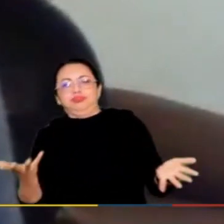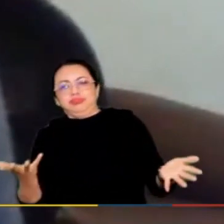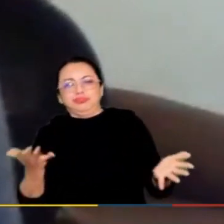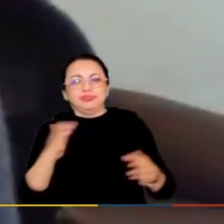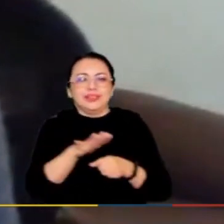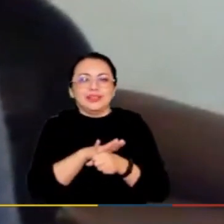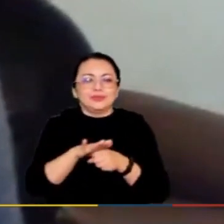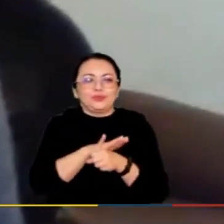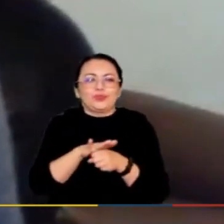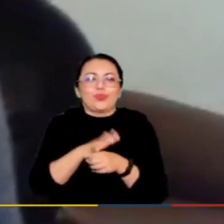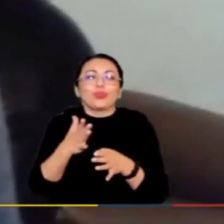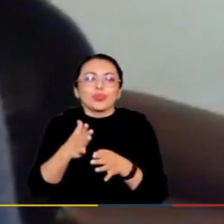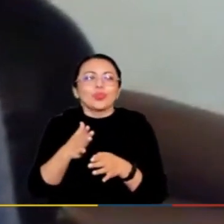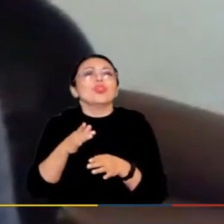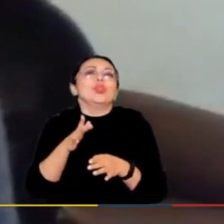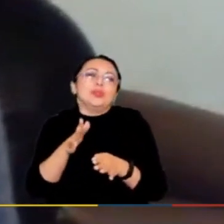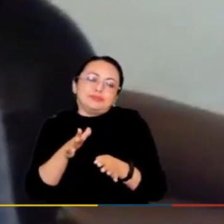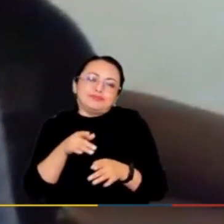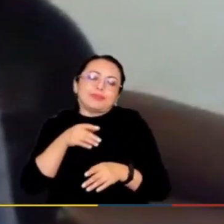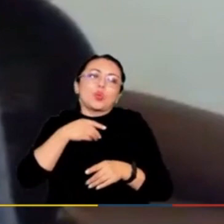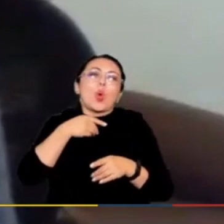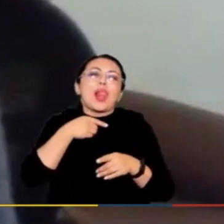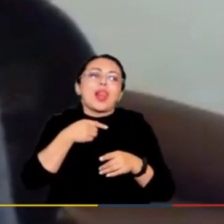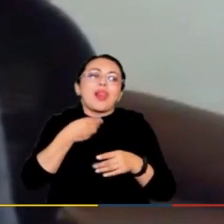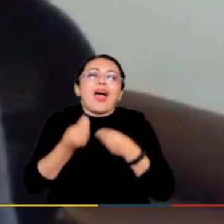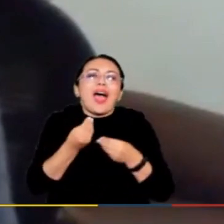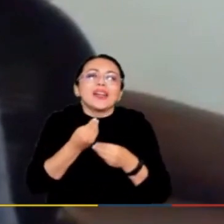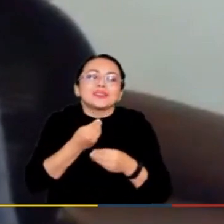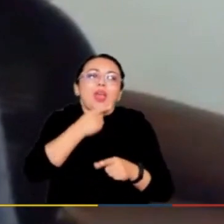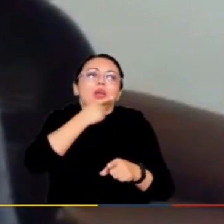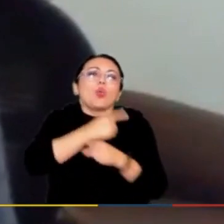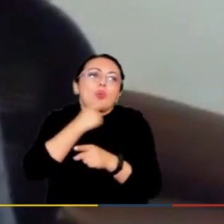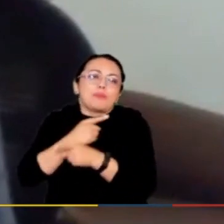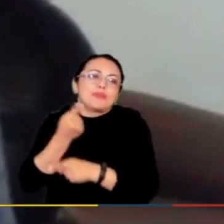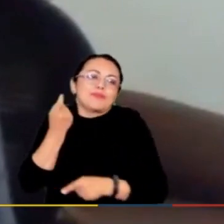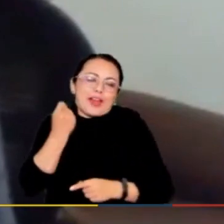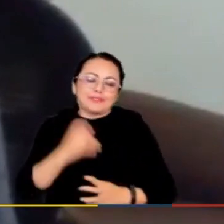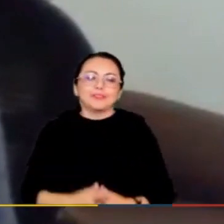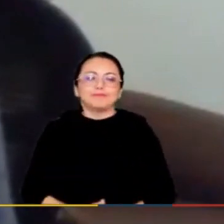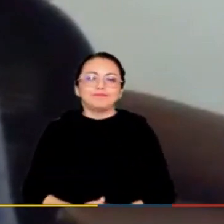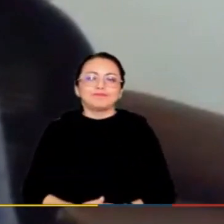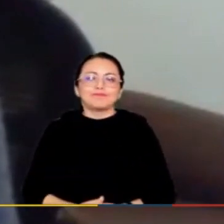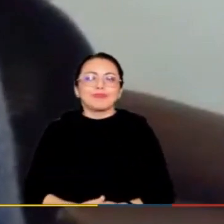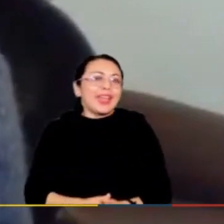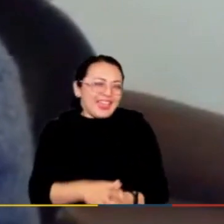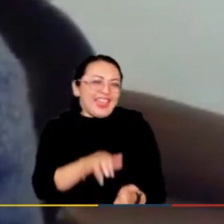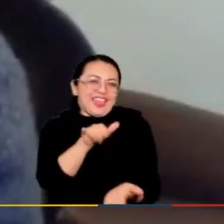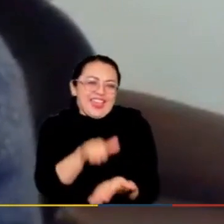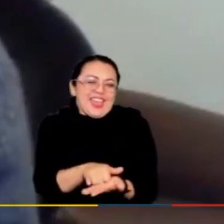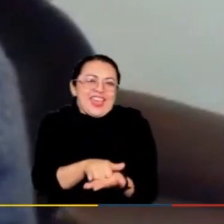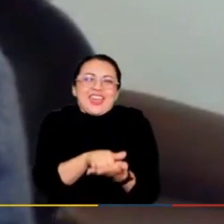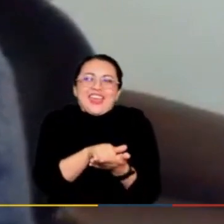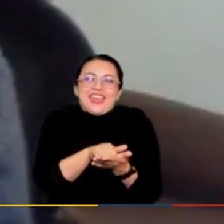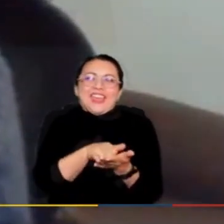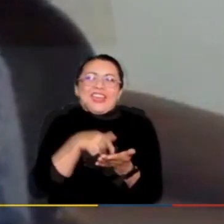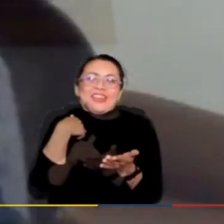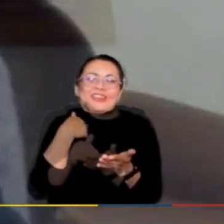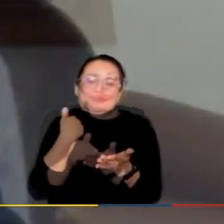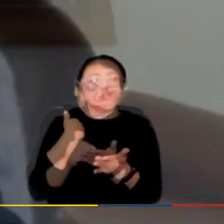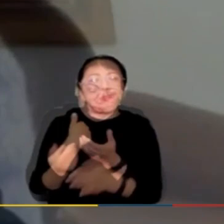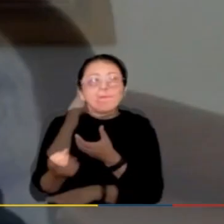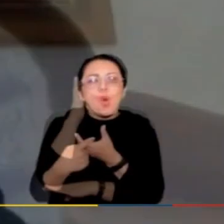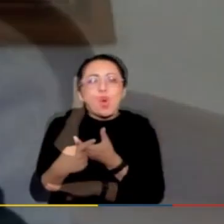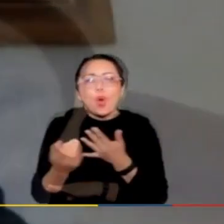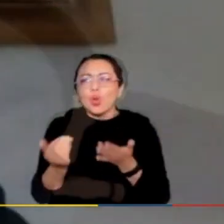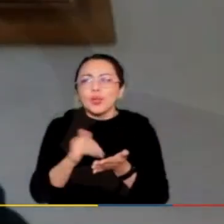adicionales al contrato cumplir con su deber contractual. Esa es como la la intervención, muchas